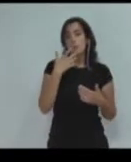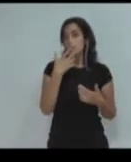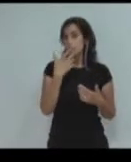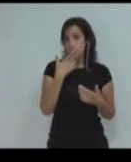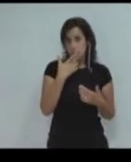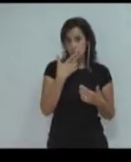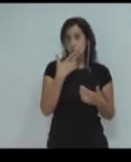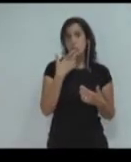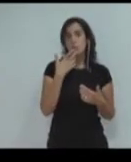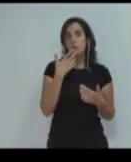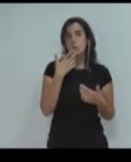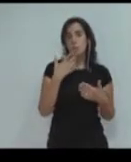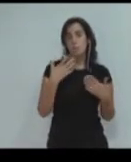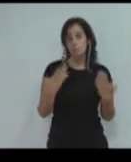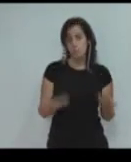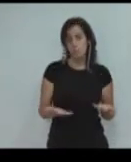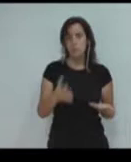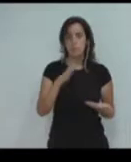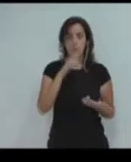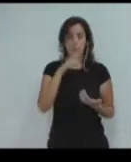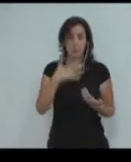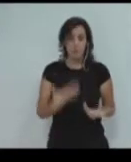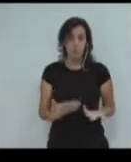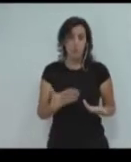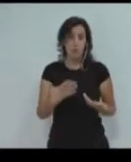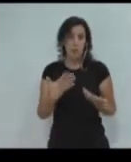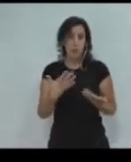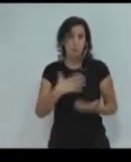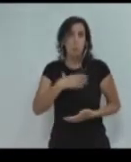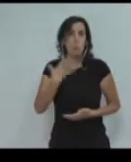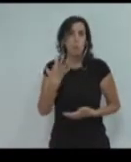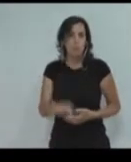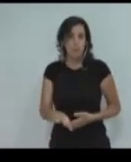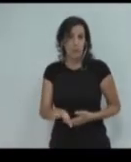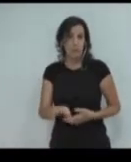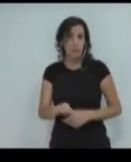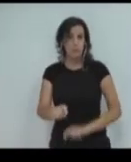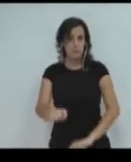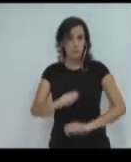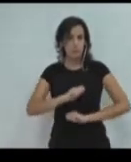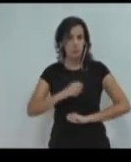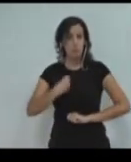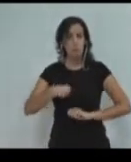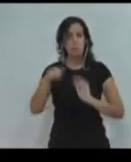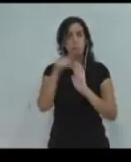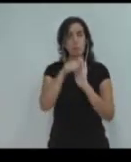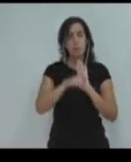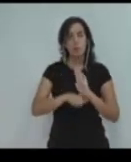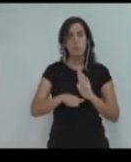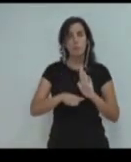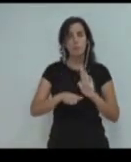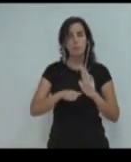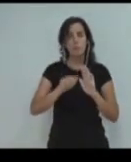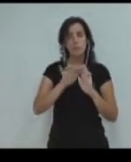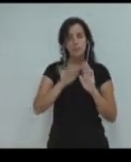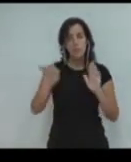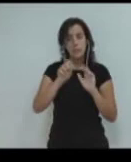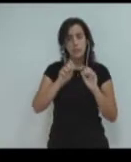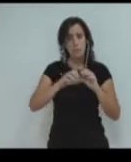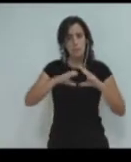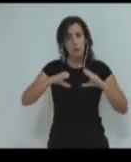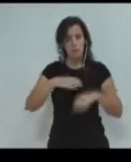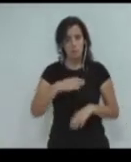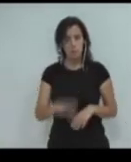es impresa, gracias ahora a las posibilidades que te ofrecen realmente los programas, pues puedes ampliar los tamaños de